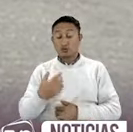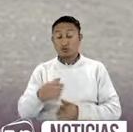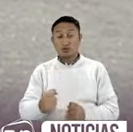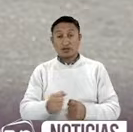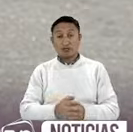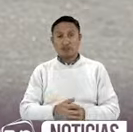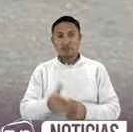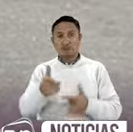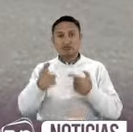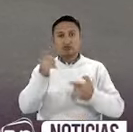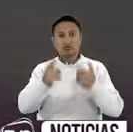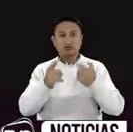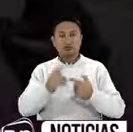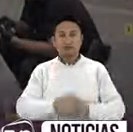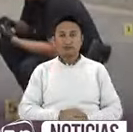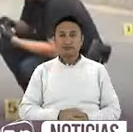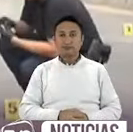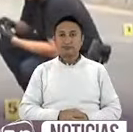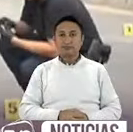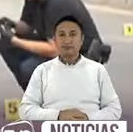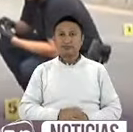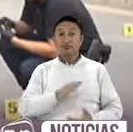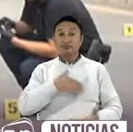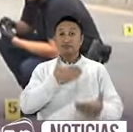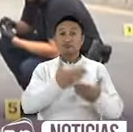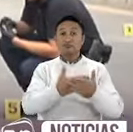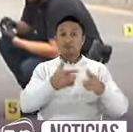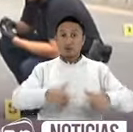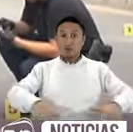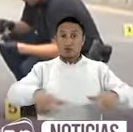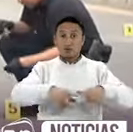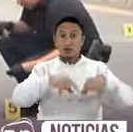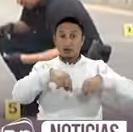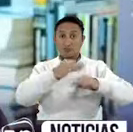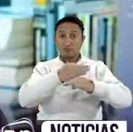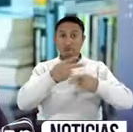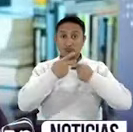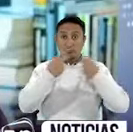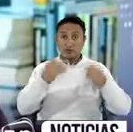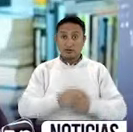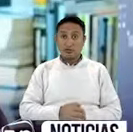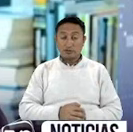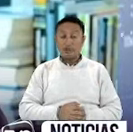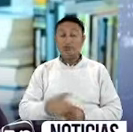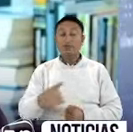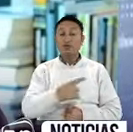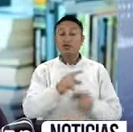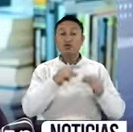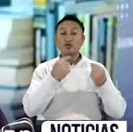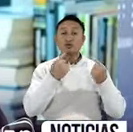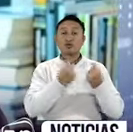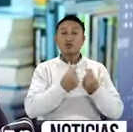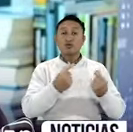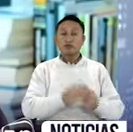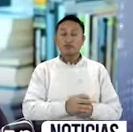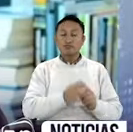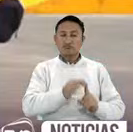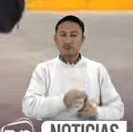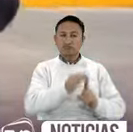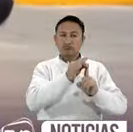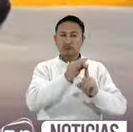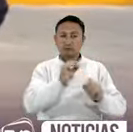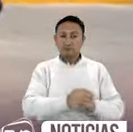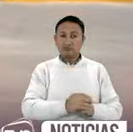ataque armado ocurrido en Guayaquil. Hasta la escena del crimen del funcionario público que integraba la Unidad Nacional Especializada